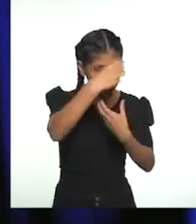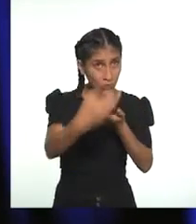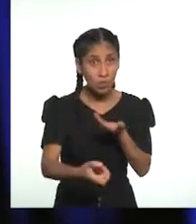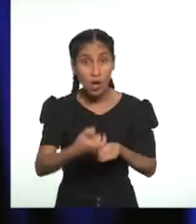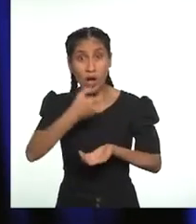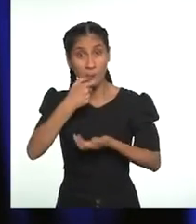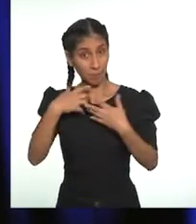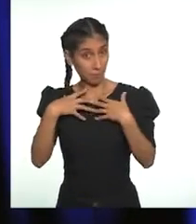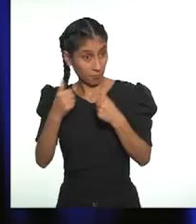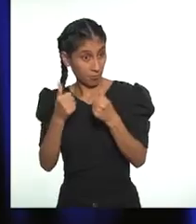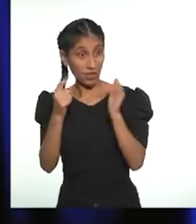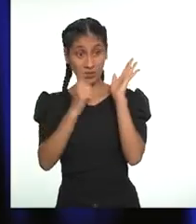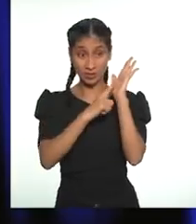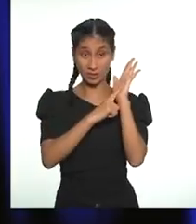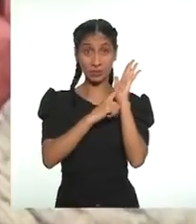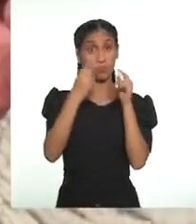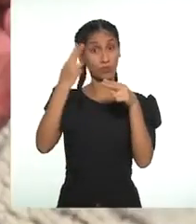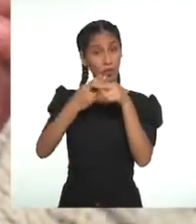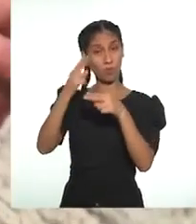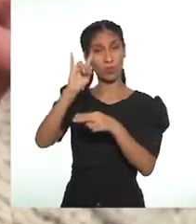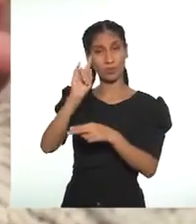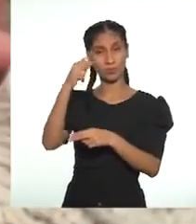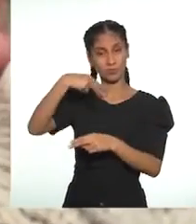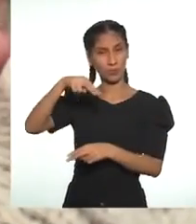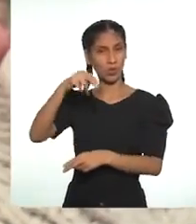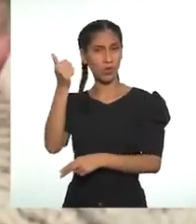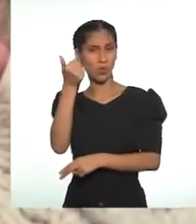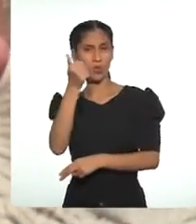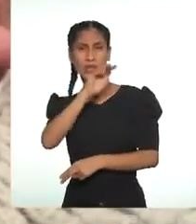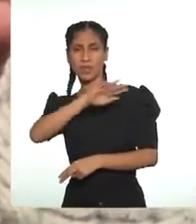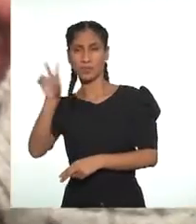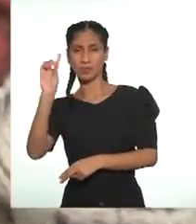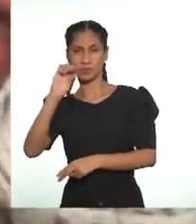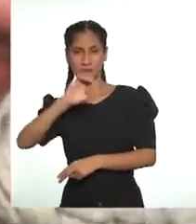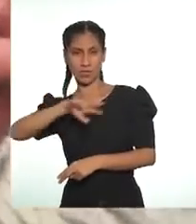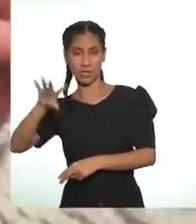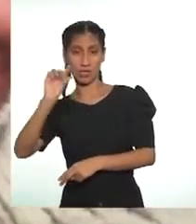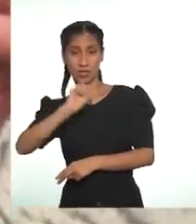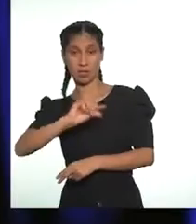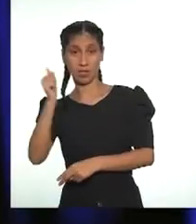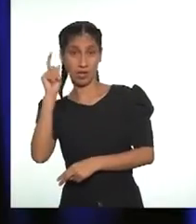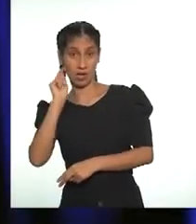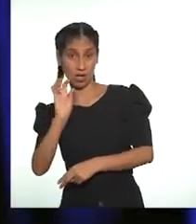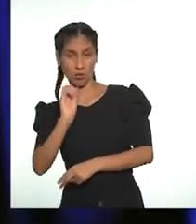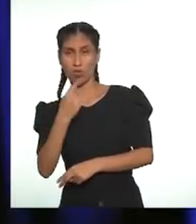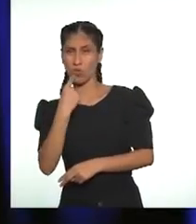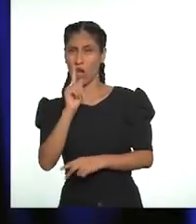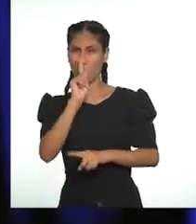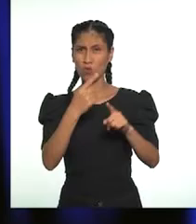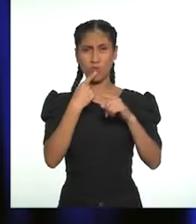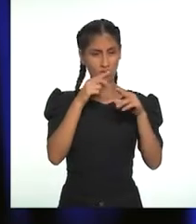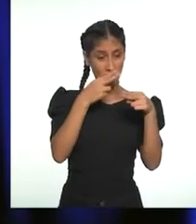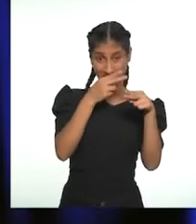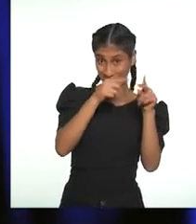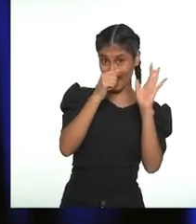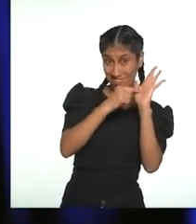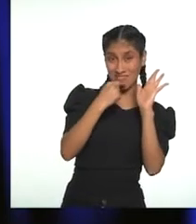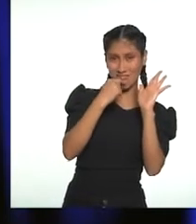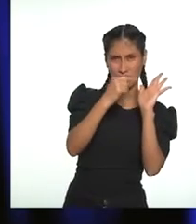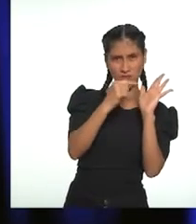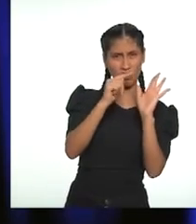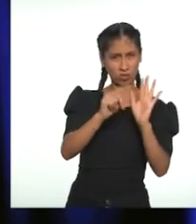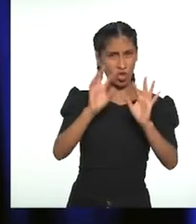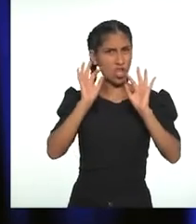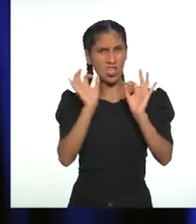Esta de aquí es la uña de gato. La conocen también como el milagro amazónico de la medicina herbal,